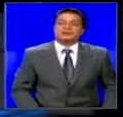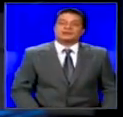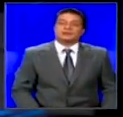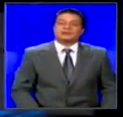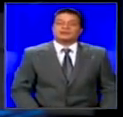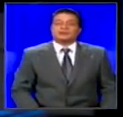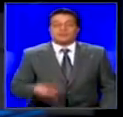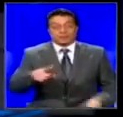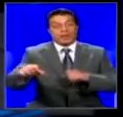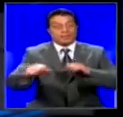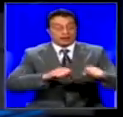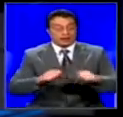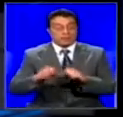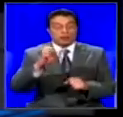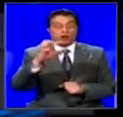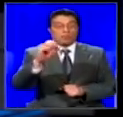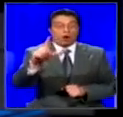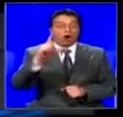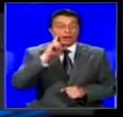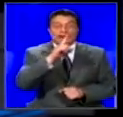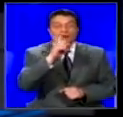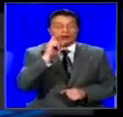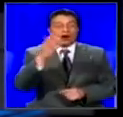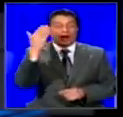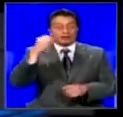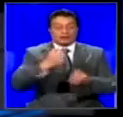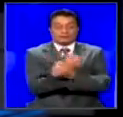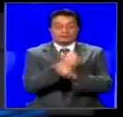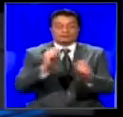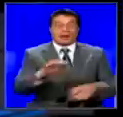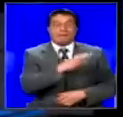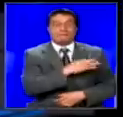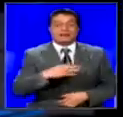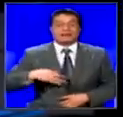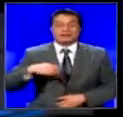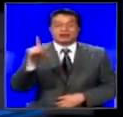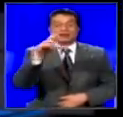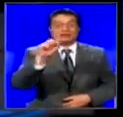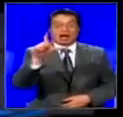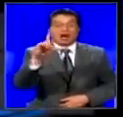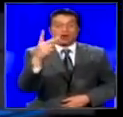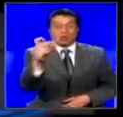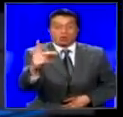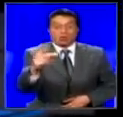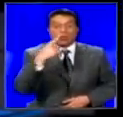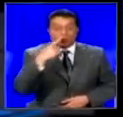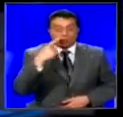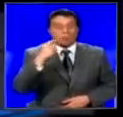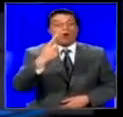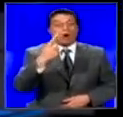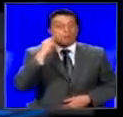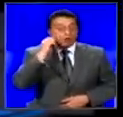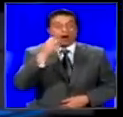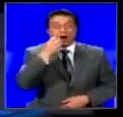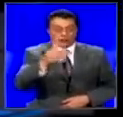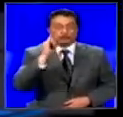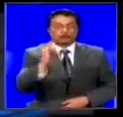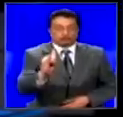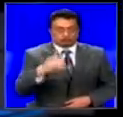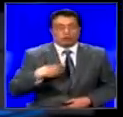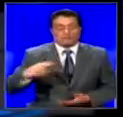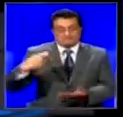En medio del terremoto político que generó la renunciada ministra de Salud, por primera vez una mujer reconoce abiertamente haber pagado para hacerse un